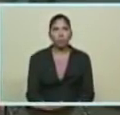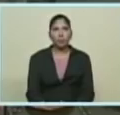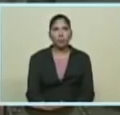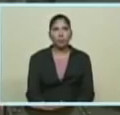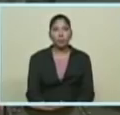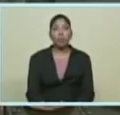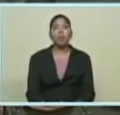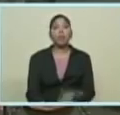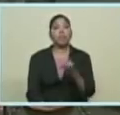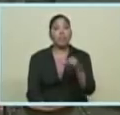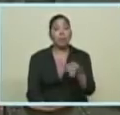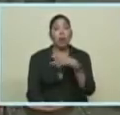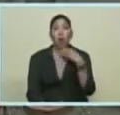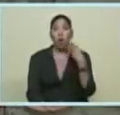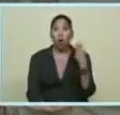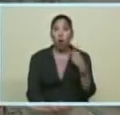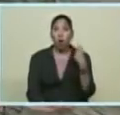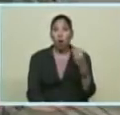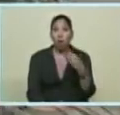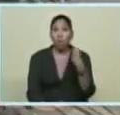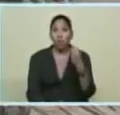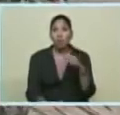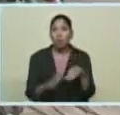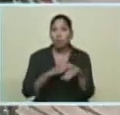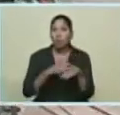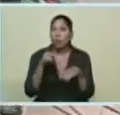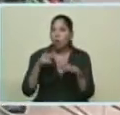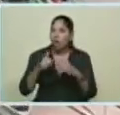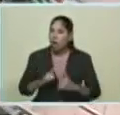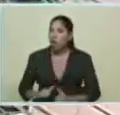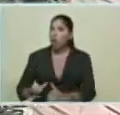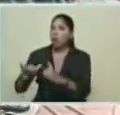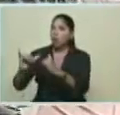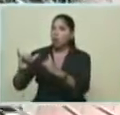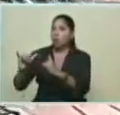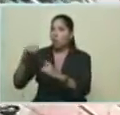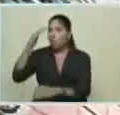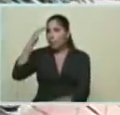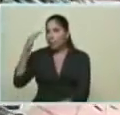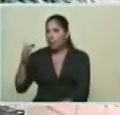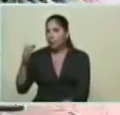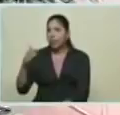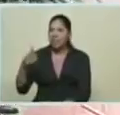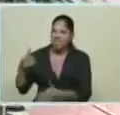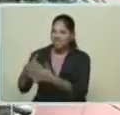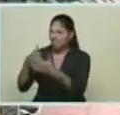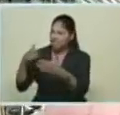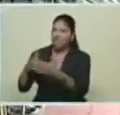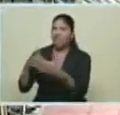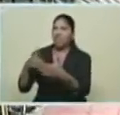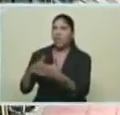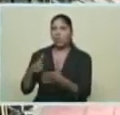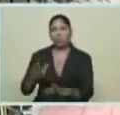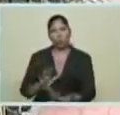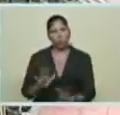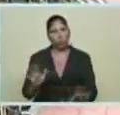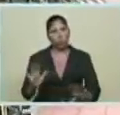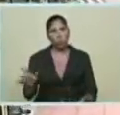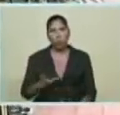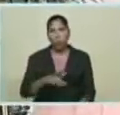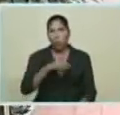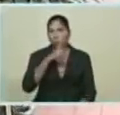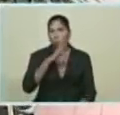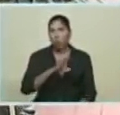contra jóvenes solo por ser hijos de oficiales de la Fuerza Armada Nacional Bolivariana, el